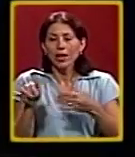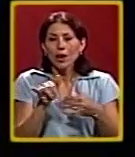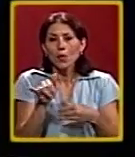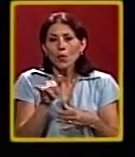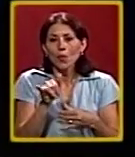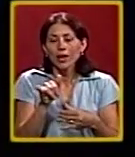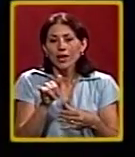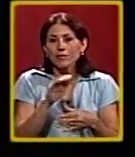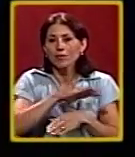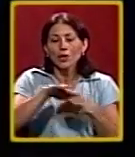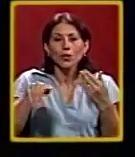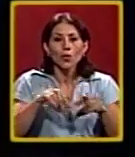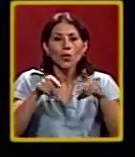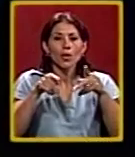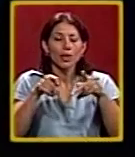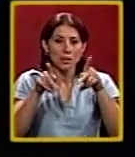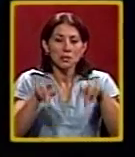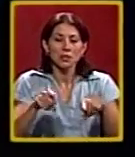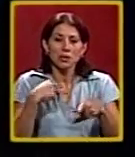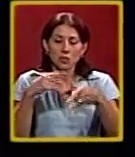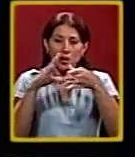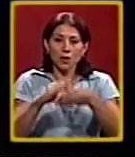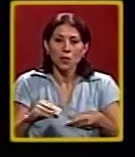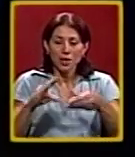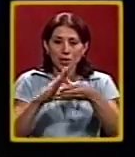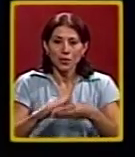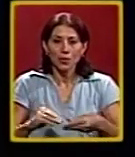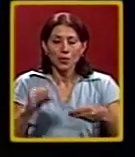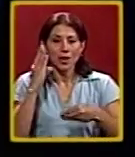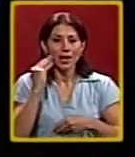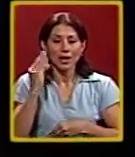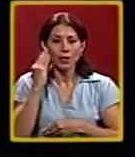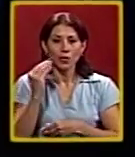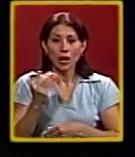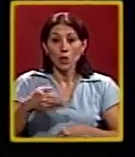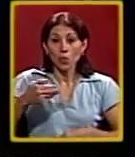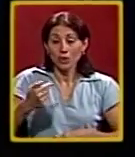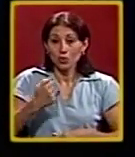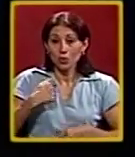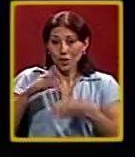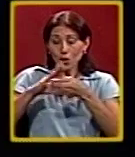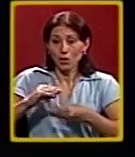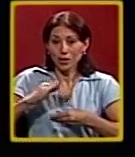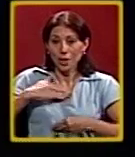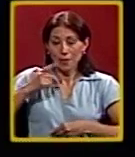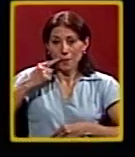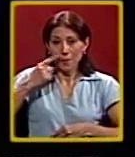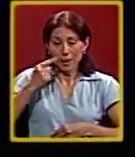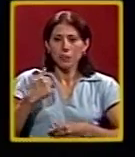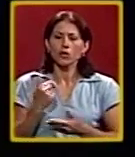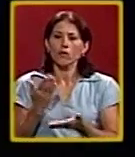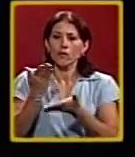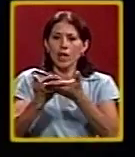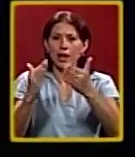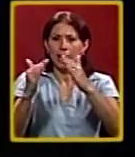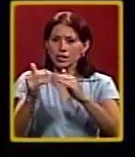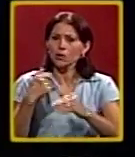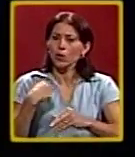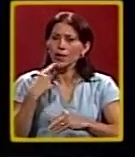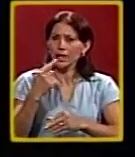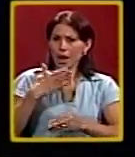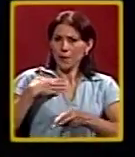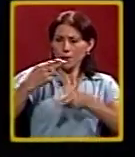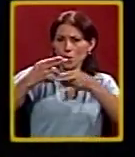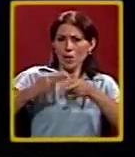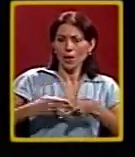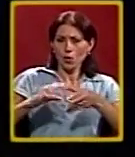la anécdota de cuando le conté a papá, le llegué a la casa a contarle que me habían nombrado de coordinadora, me dice, ¿qué es eso de